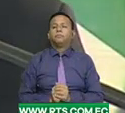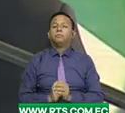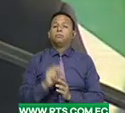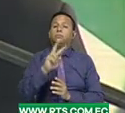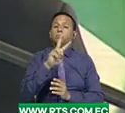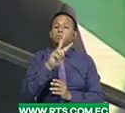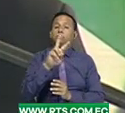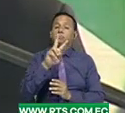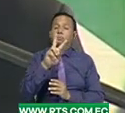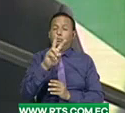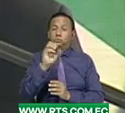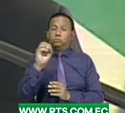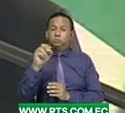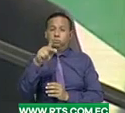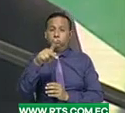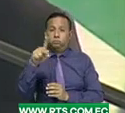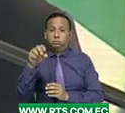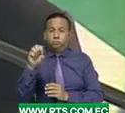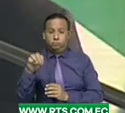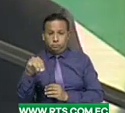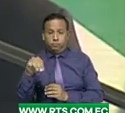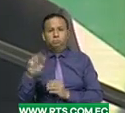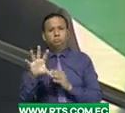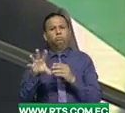200 ppm de contenido de azufre,